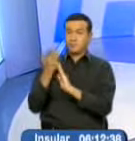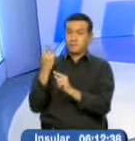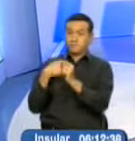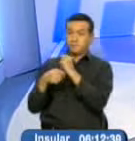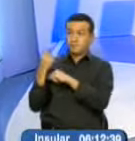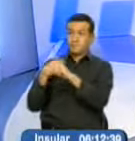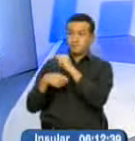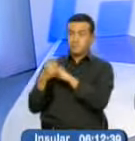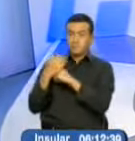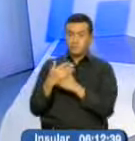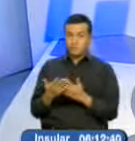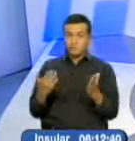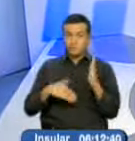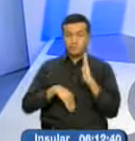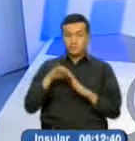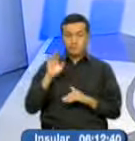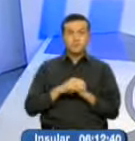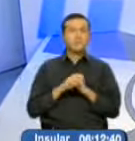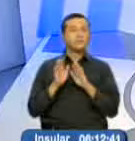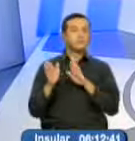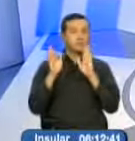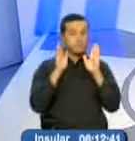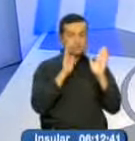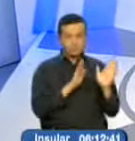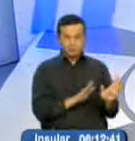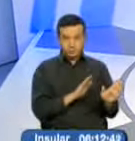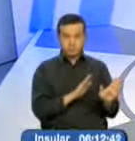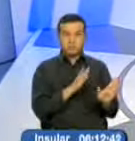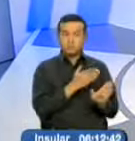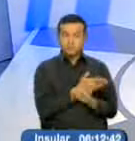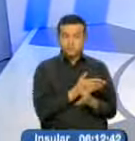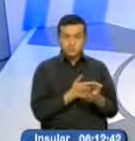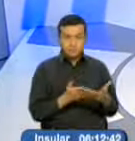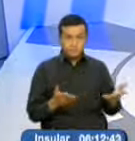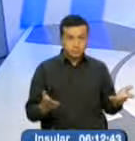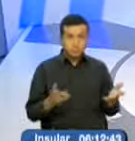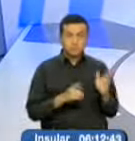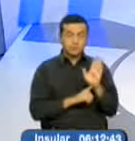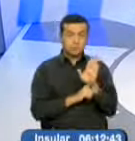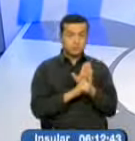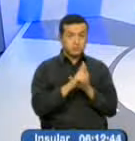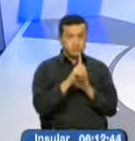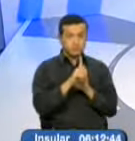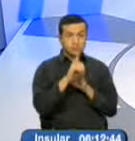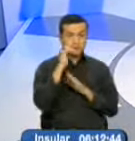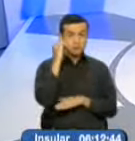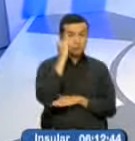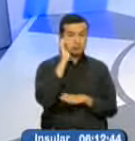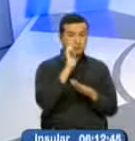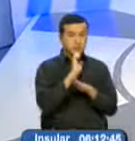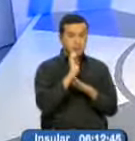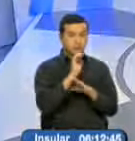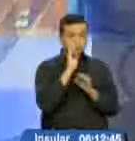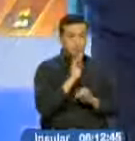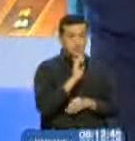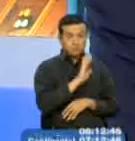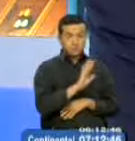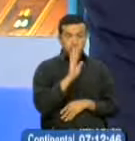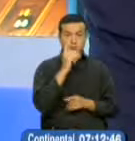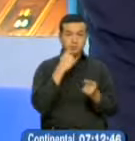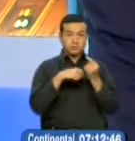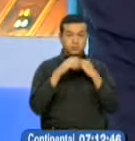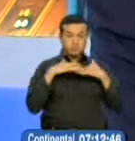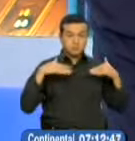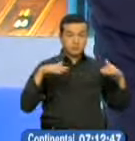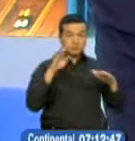ingresan al país. Pero también vámonos por el lado contraparte, es decir, desarrollar la industria nacional para atender los mercados